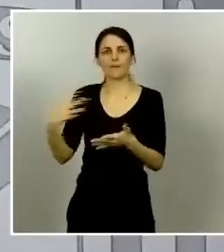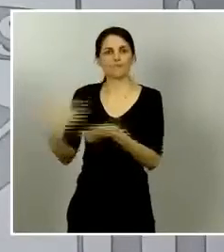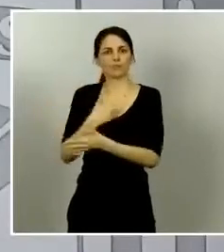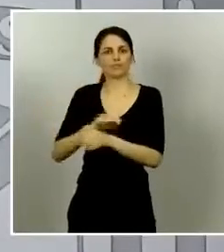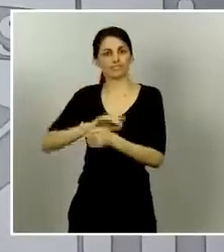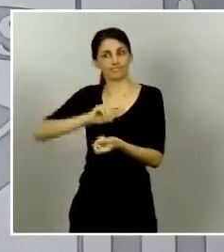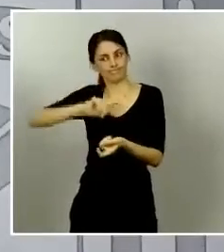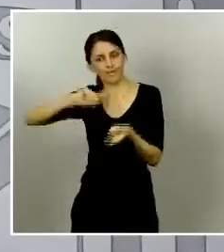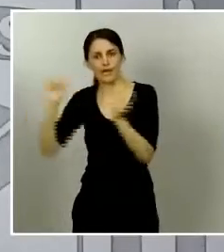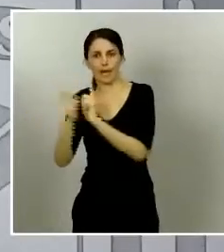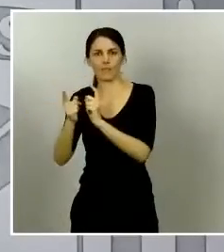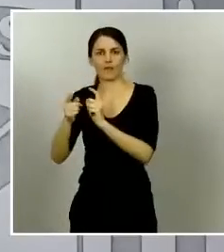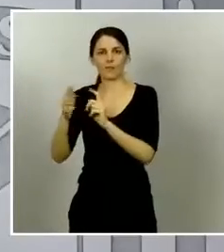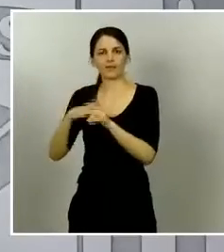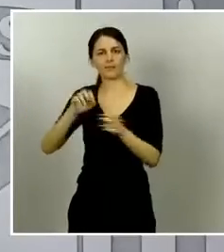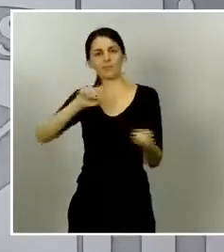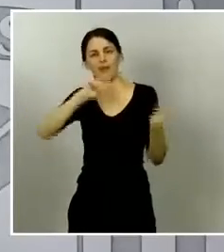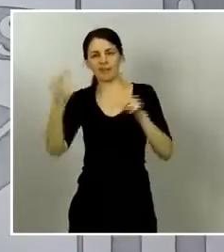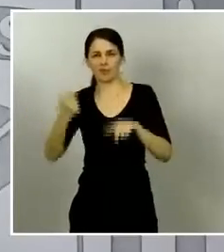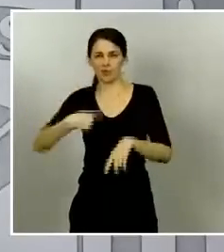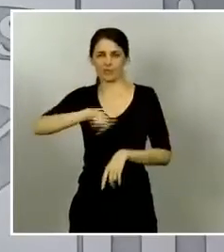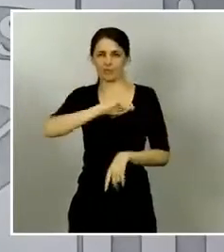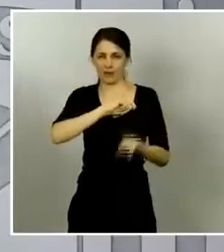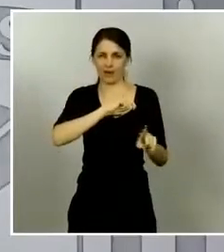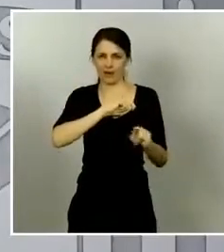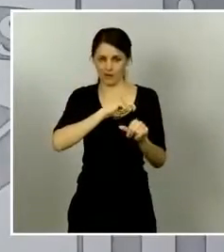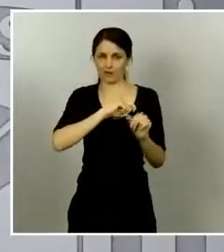luego tuvieron que cambiarla, pareciéndose más